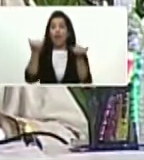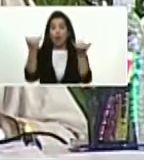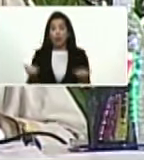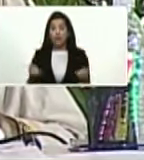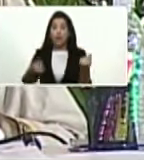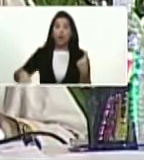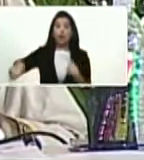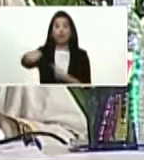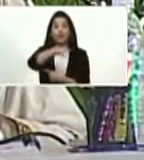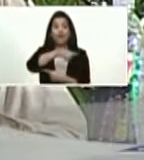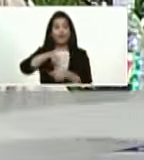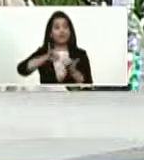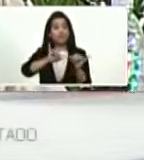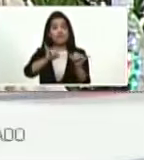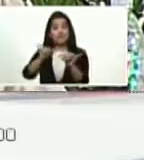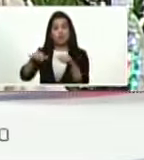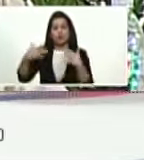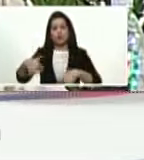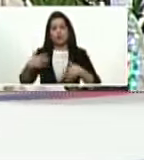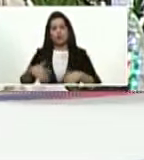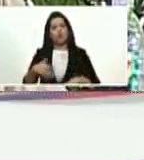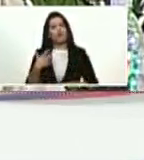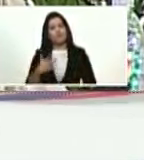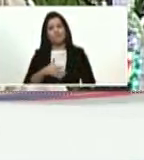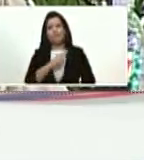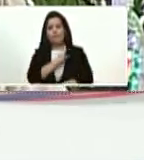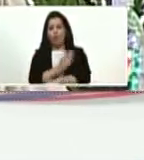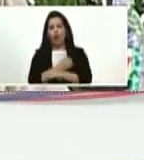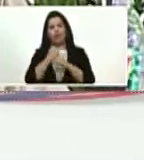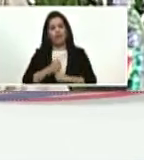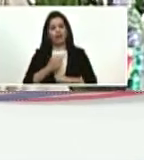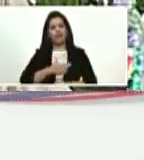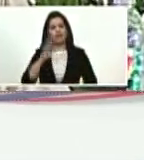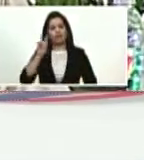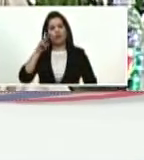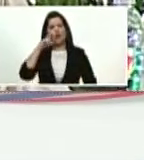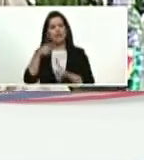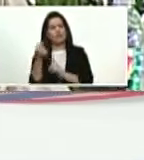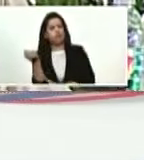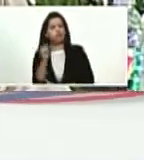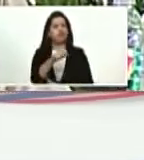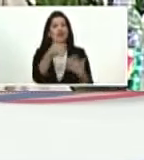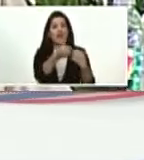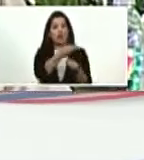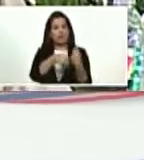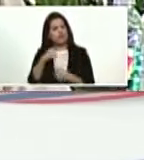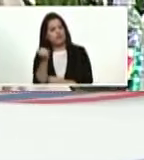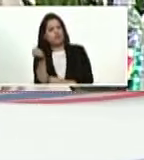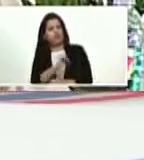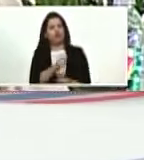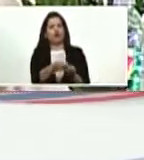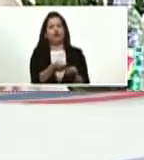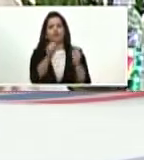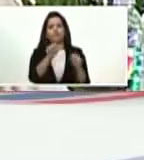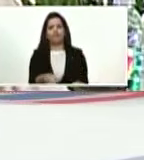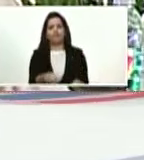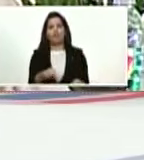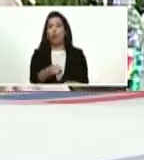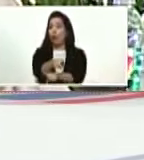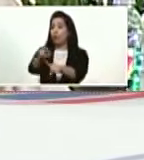más poderoso que tiene la patria para vencer la guerra económica. Son